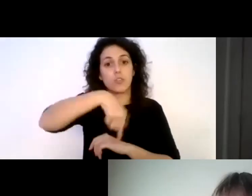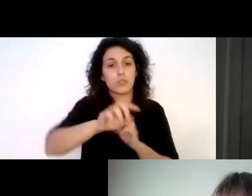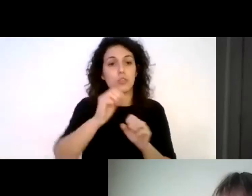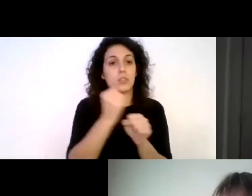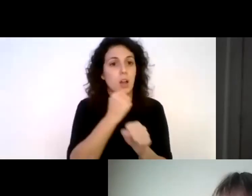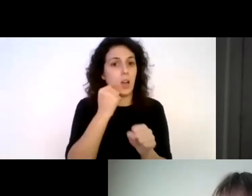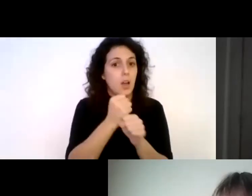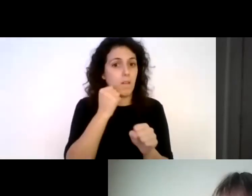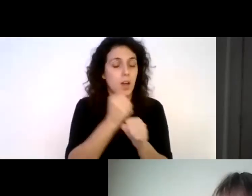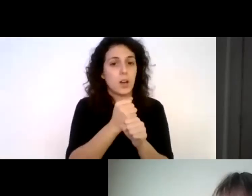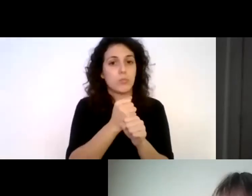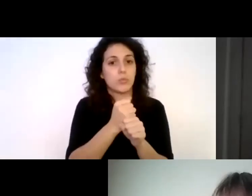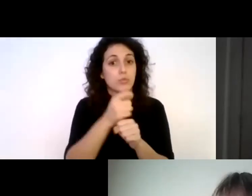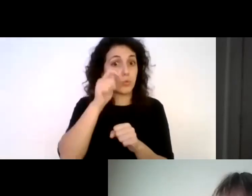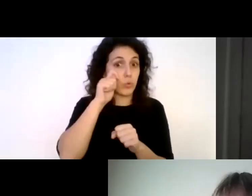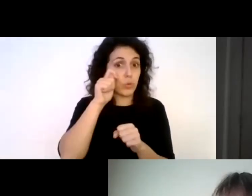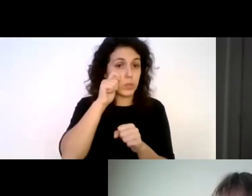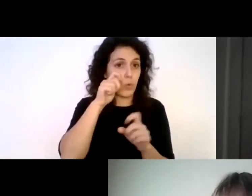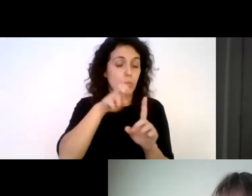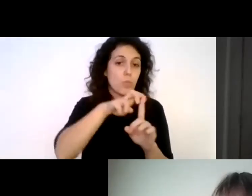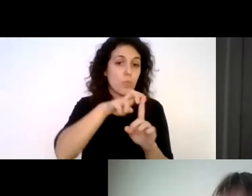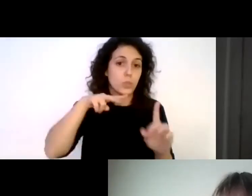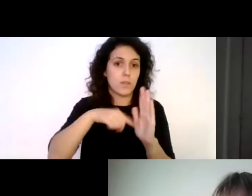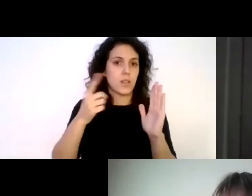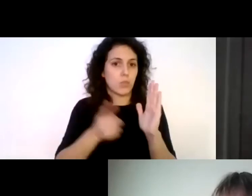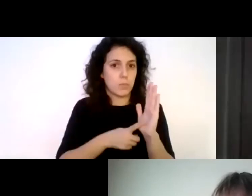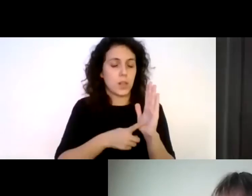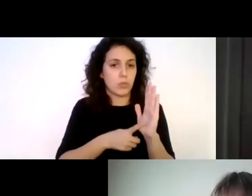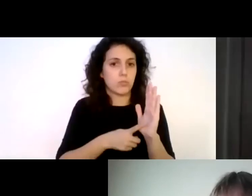el turismo de una manera muy integral.